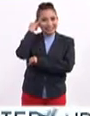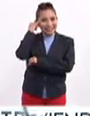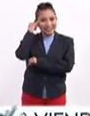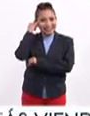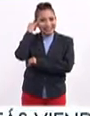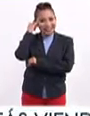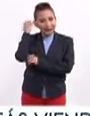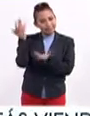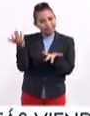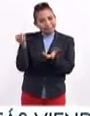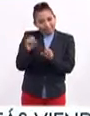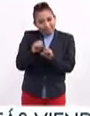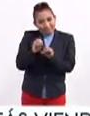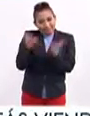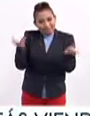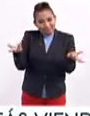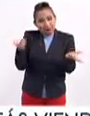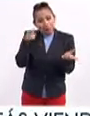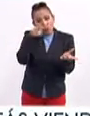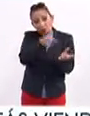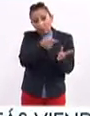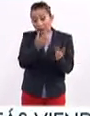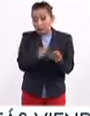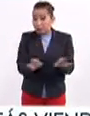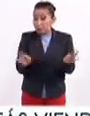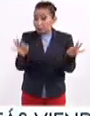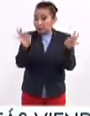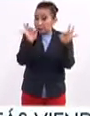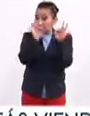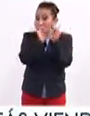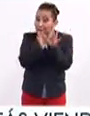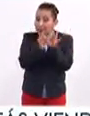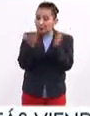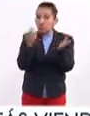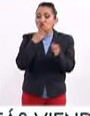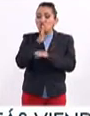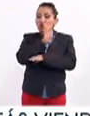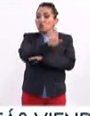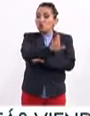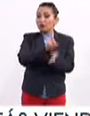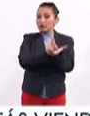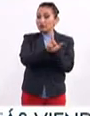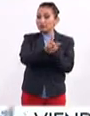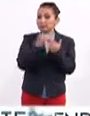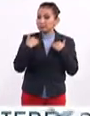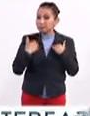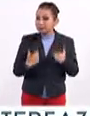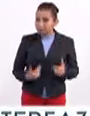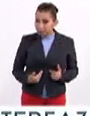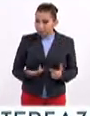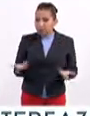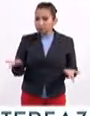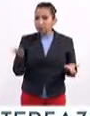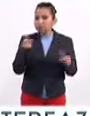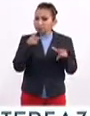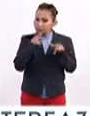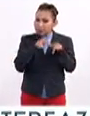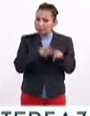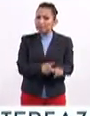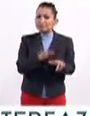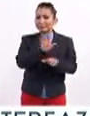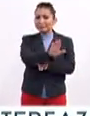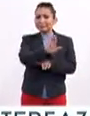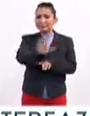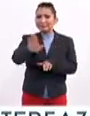Indígenas, que es, pues, por supuesto, uno de los factores fundamentales de la preservación de los derechos humanos, conservar este